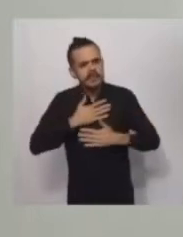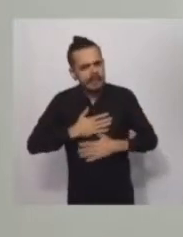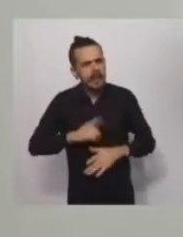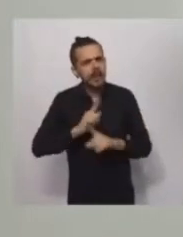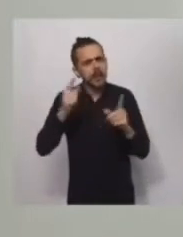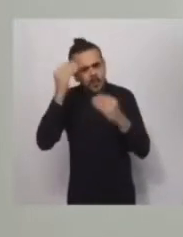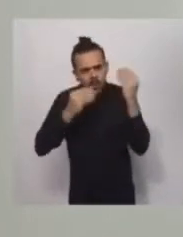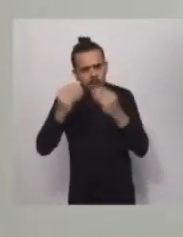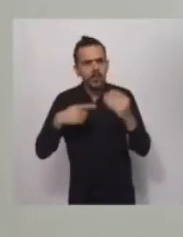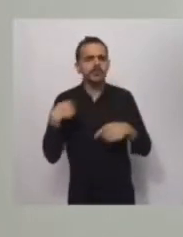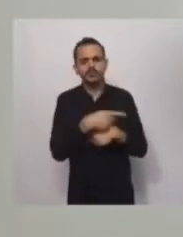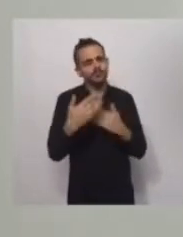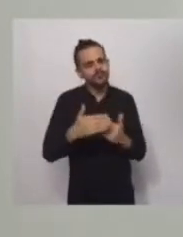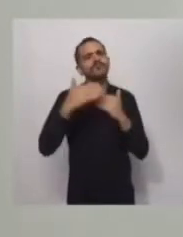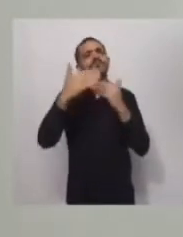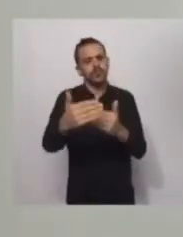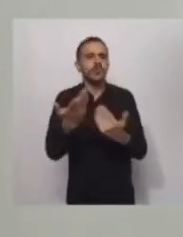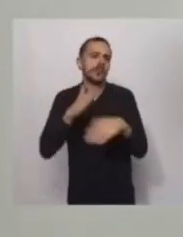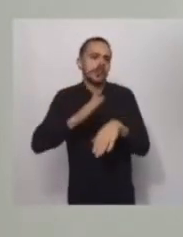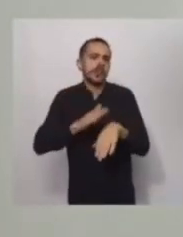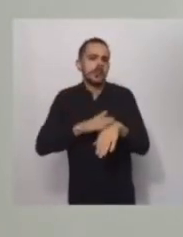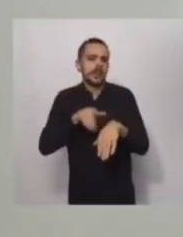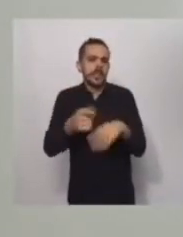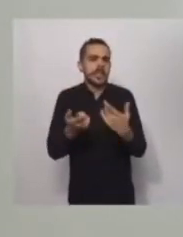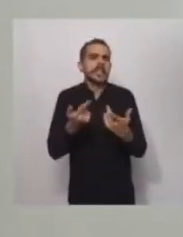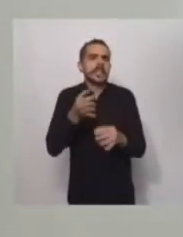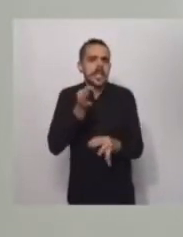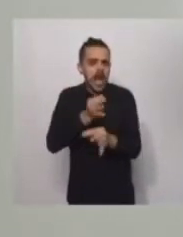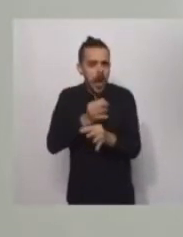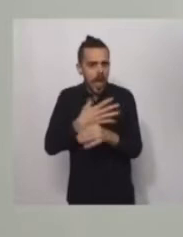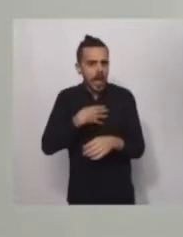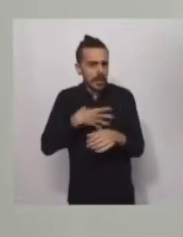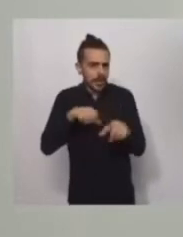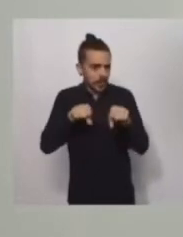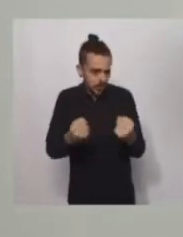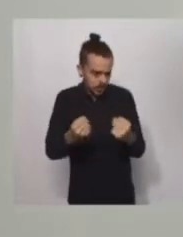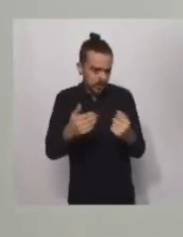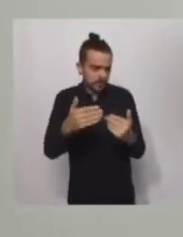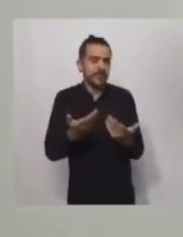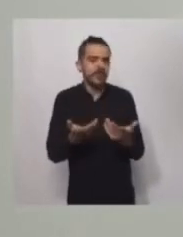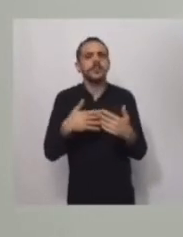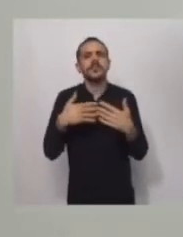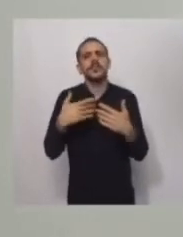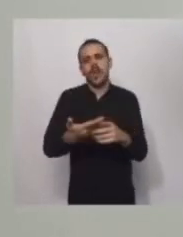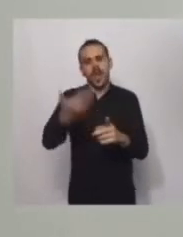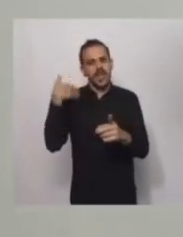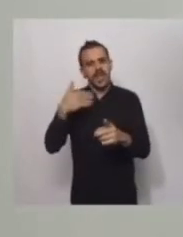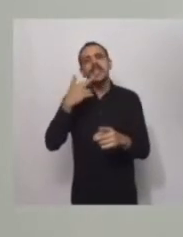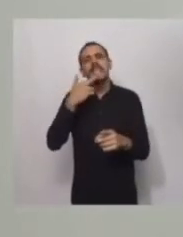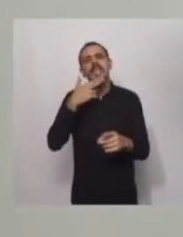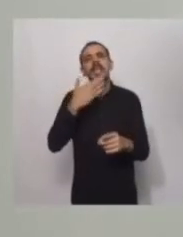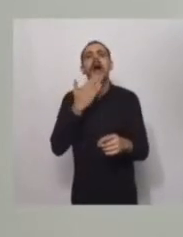para acompañar el estudio de un estudiante, ¿no? Claro. Muchos están por ahí simplemente sabiendo